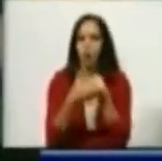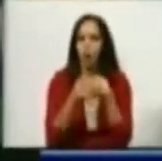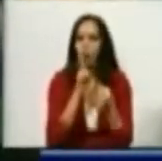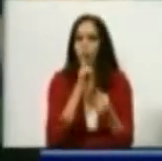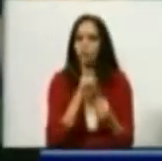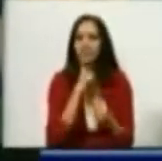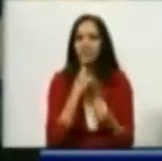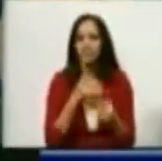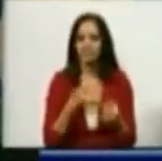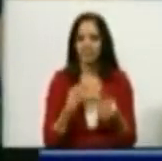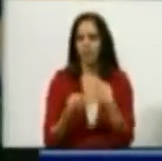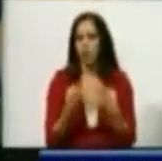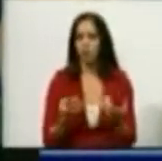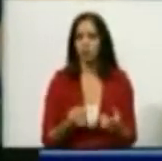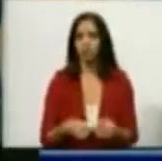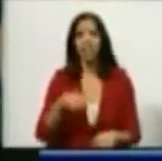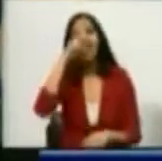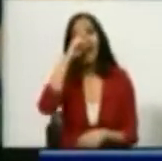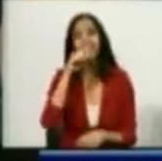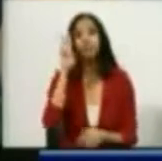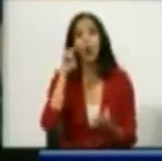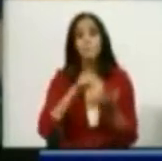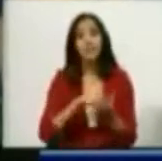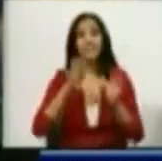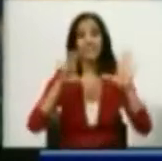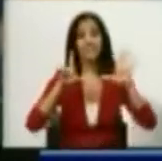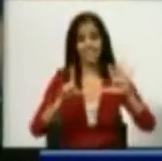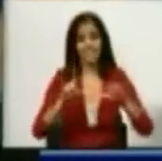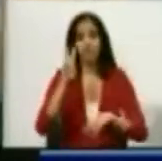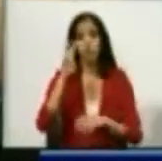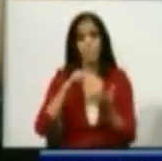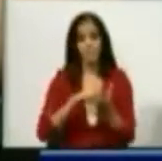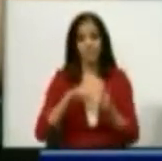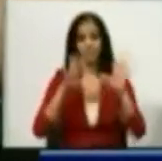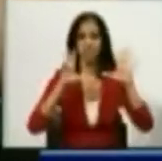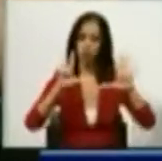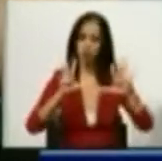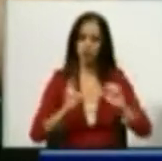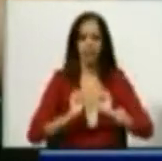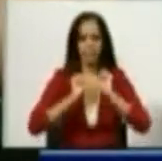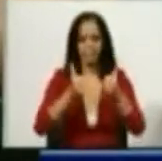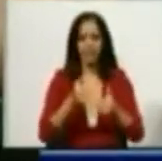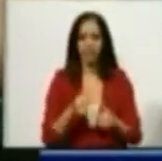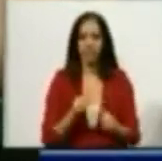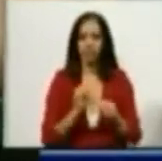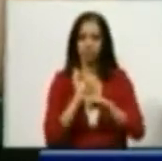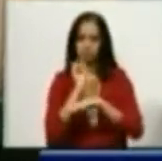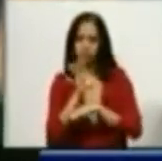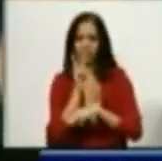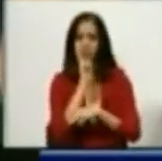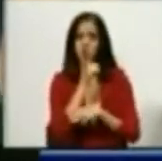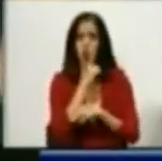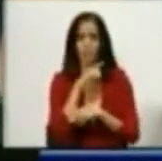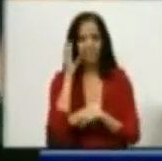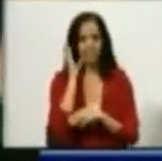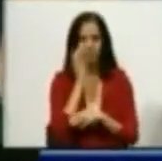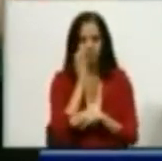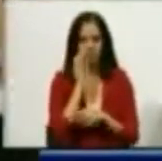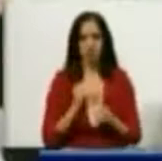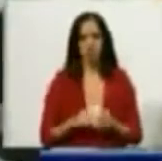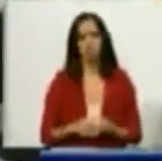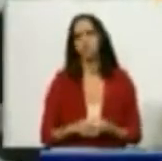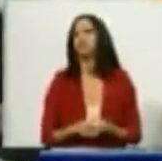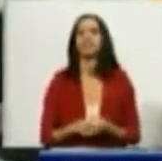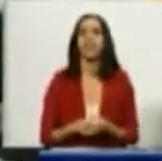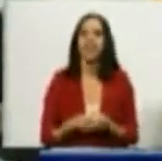en el año 2017 y 2018 empieza a aparecer el nombre de capriles en la tramado de